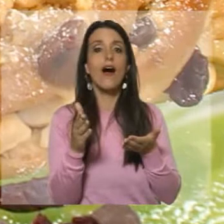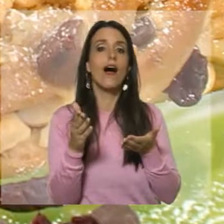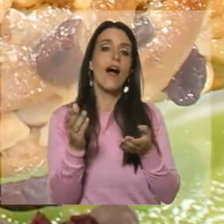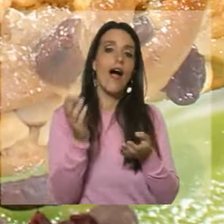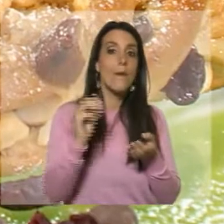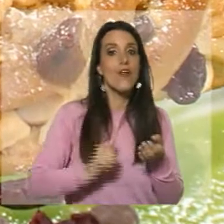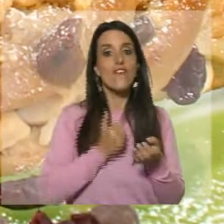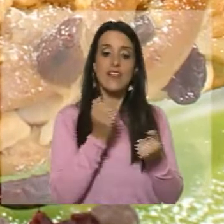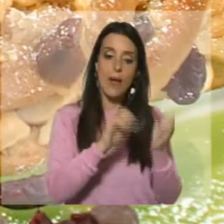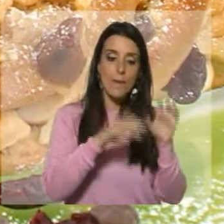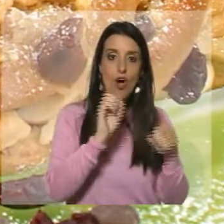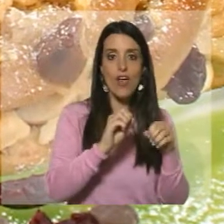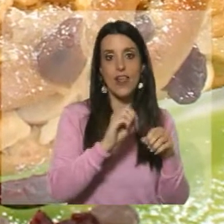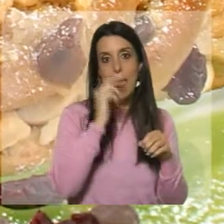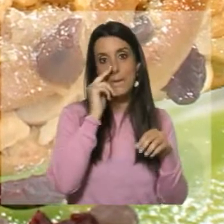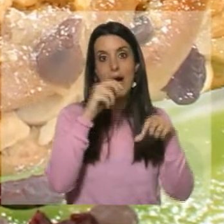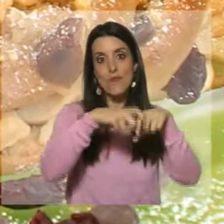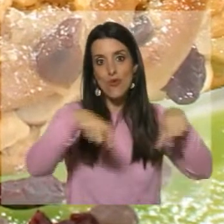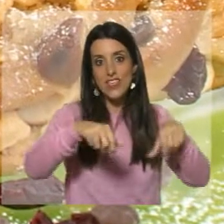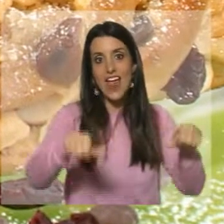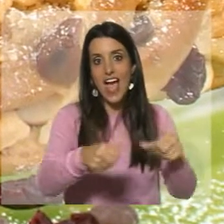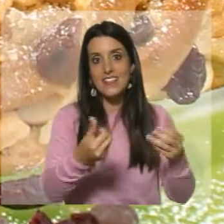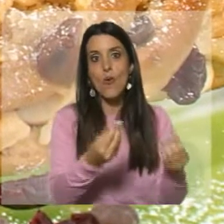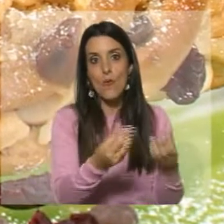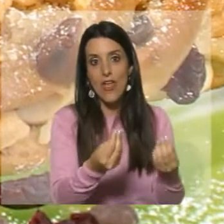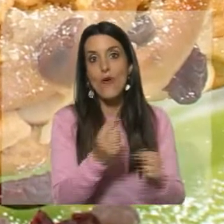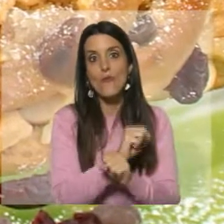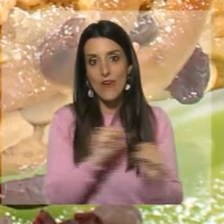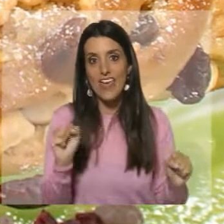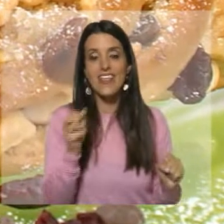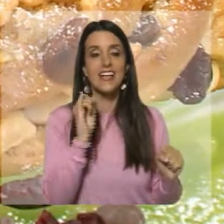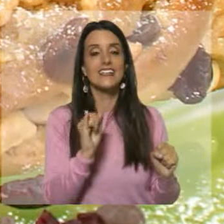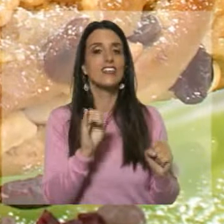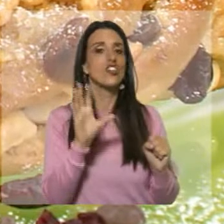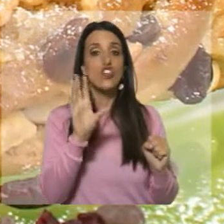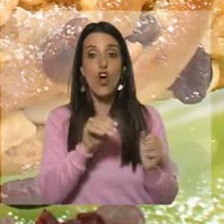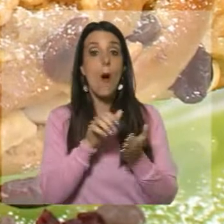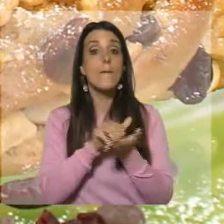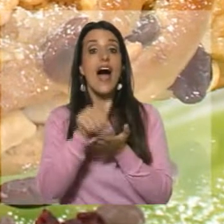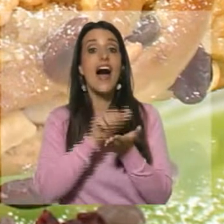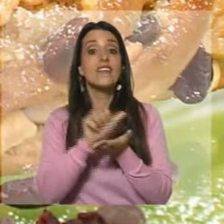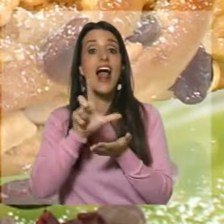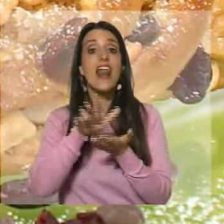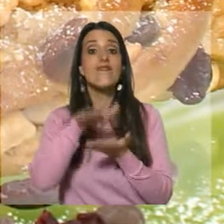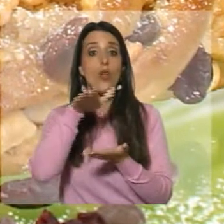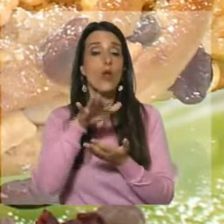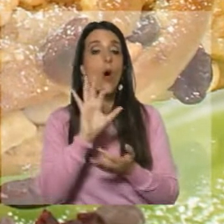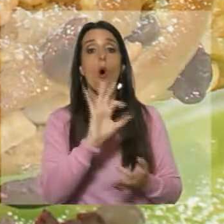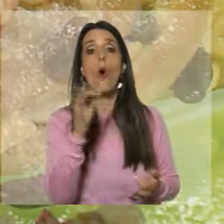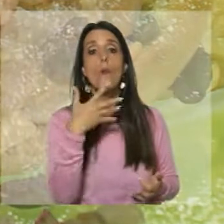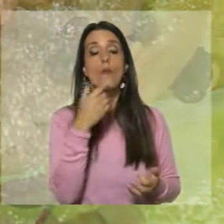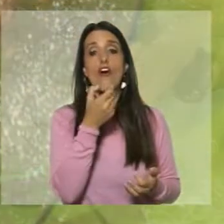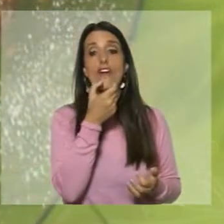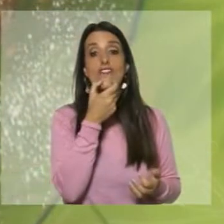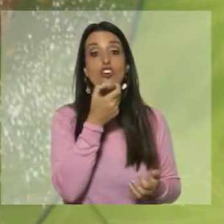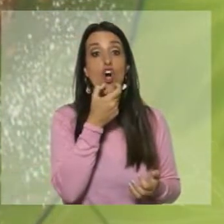budín de pan. También. Esto es ideal para el budín de pan. Qué bueno. Todo lo que sea así, masas de levadura, ¿viste? Habíamos hablado de los bizcochos. De los bizcochos. Que si nos habían quedado